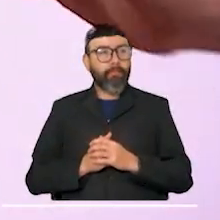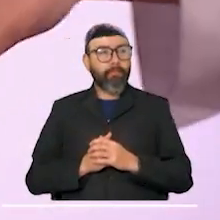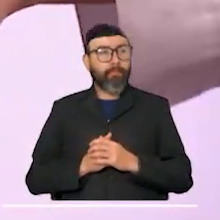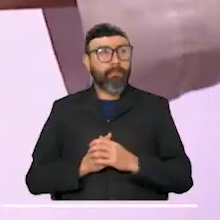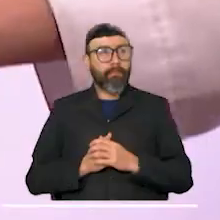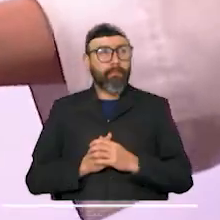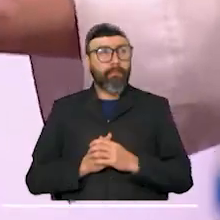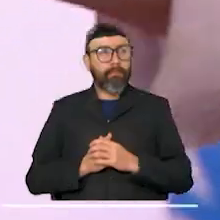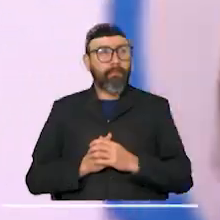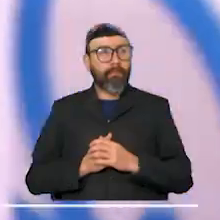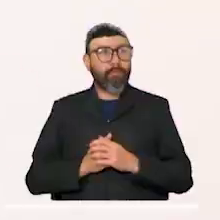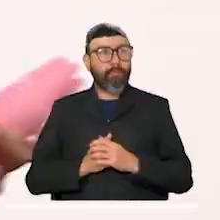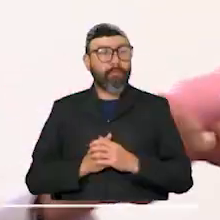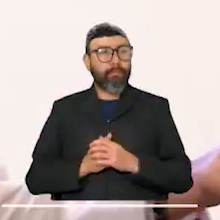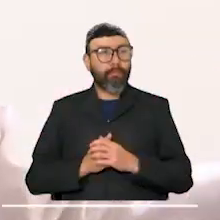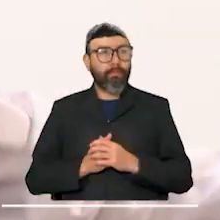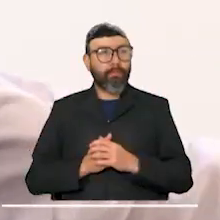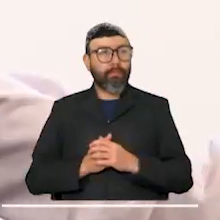sabe